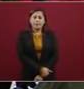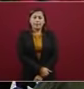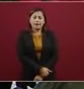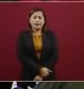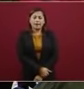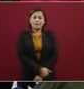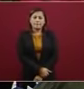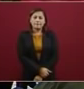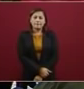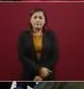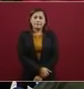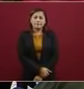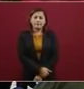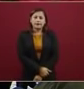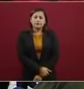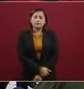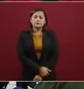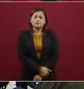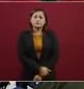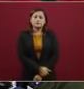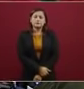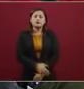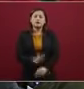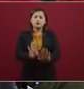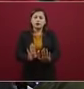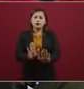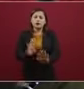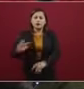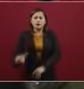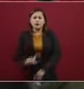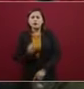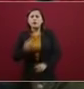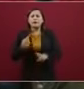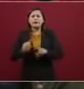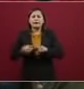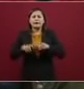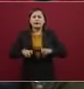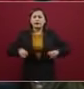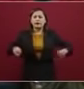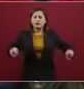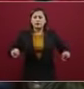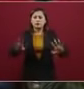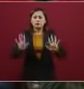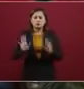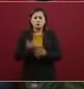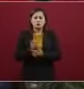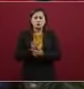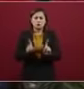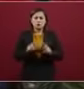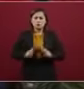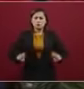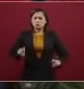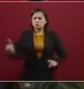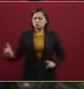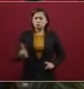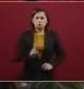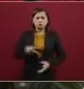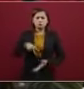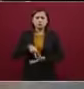Y para quién es dirigida también la pregunta, de tal manera que cualquiera de ellos pueda pasar aquí, por